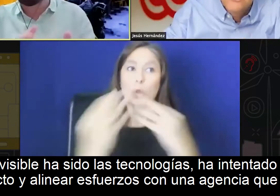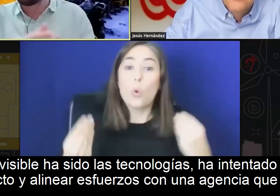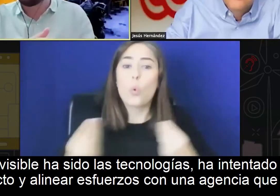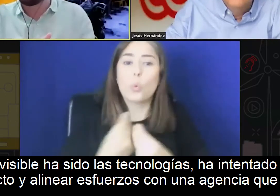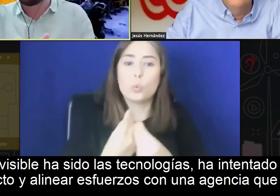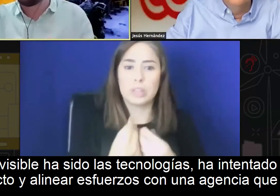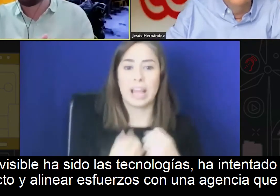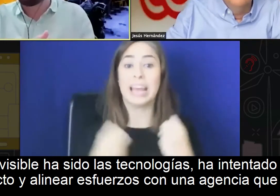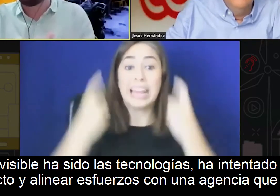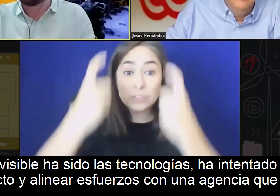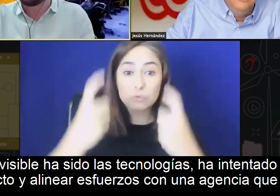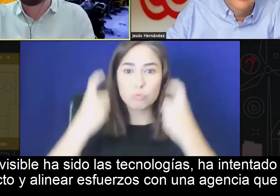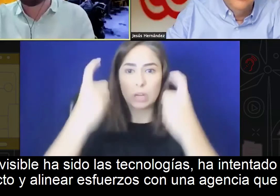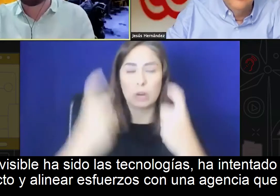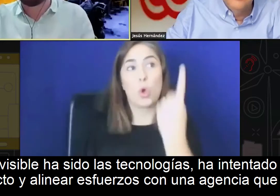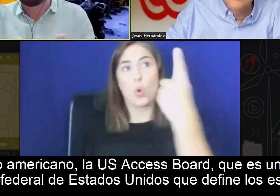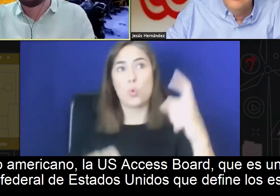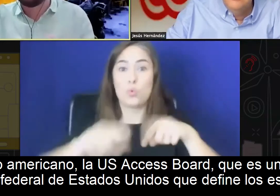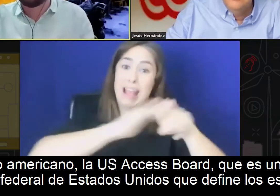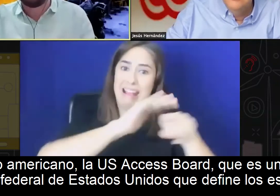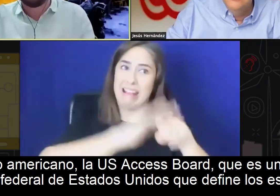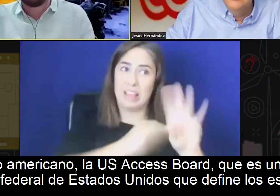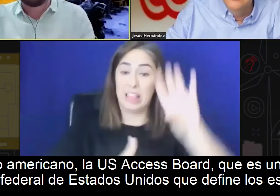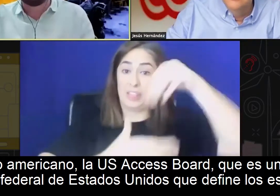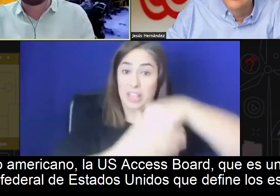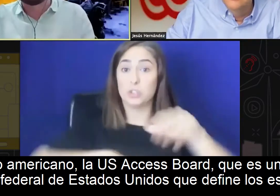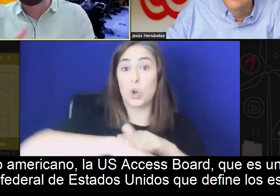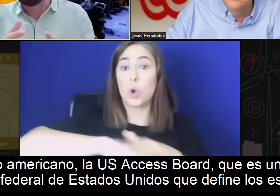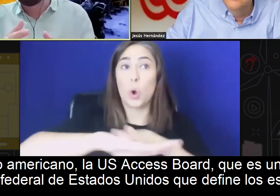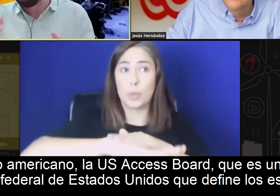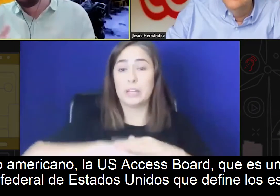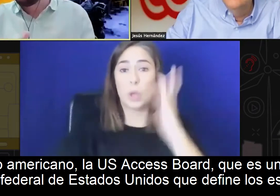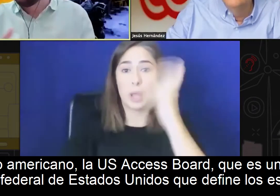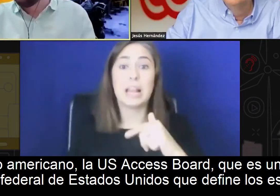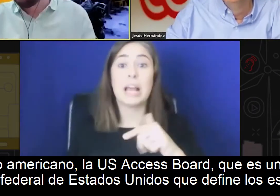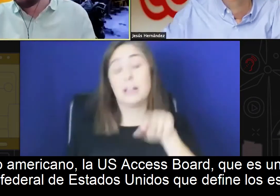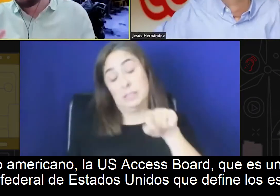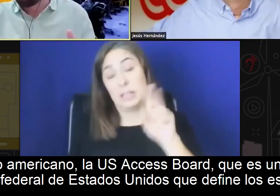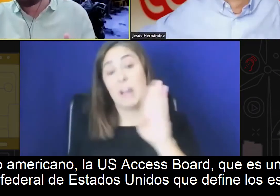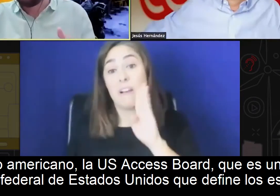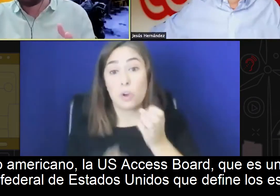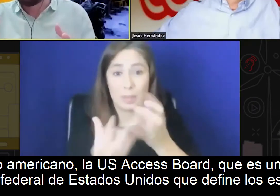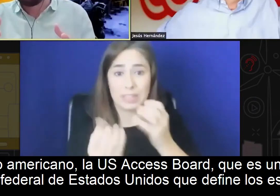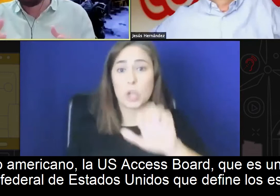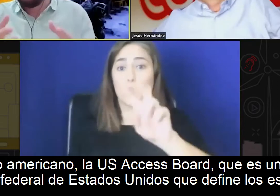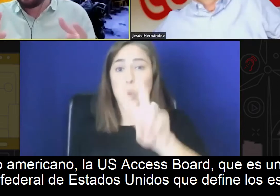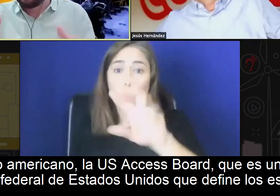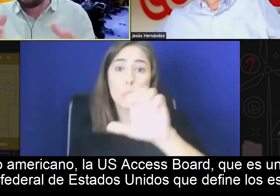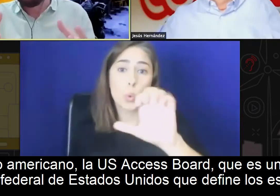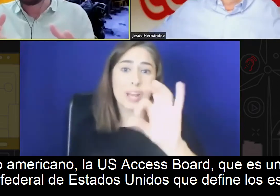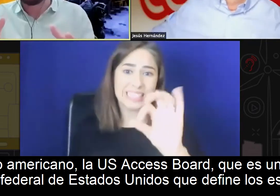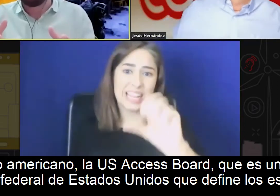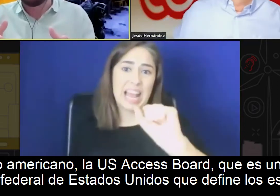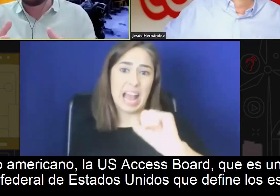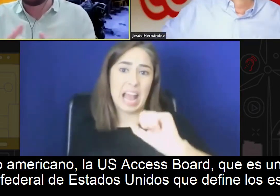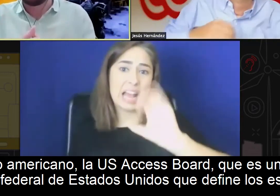una agencia que tiene en el gobierno americano que tú mencionabas, la US Access Board, que, digamos, es una agencia